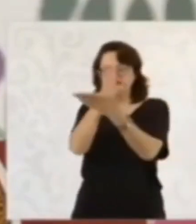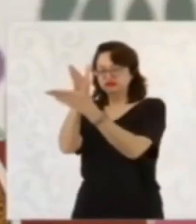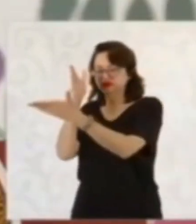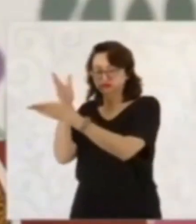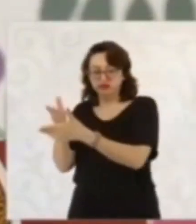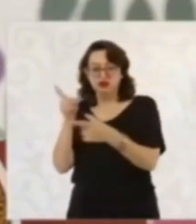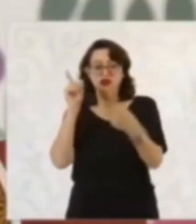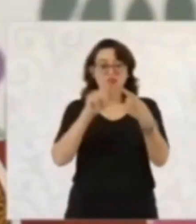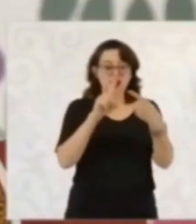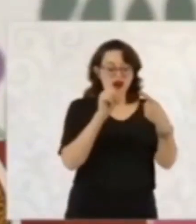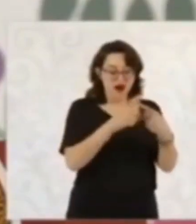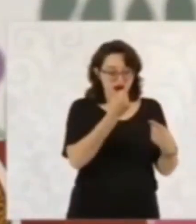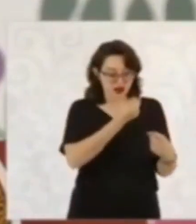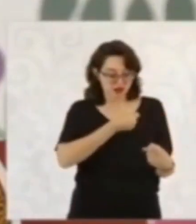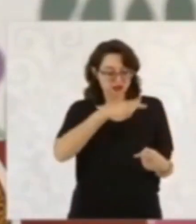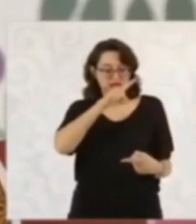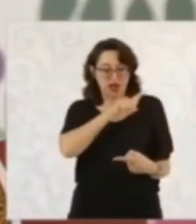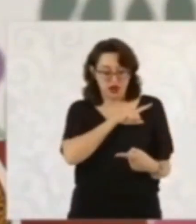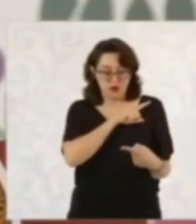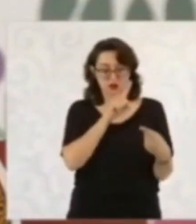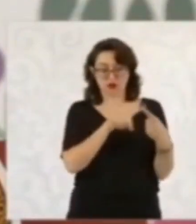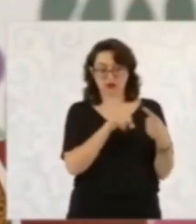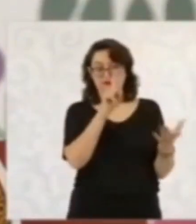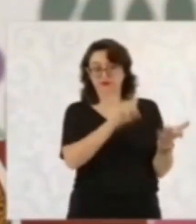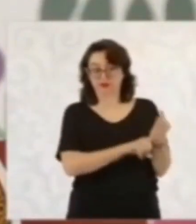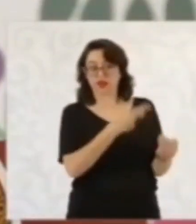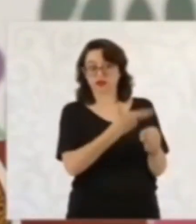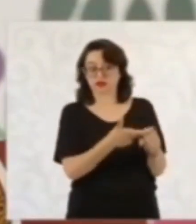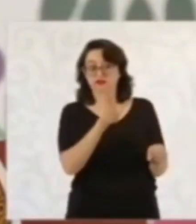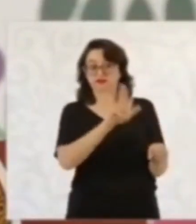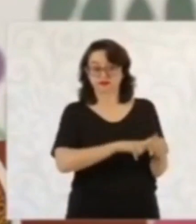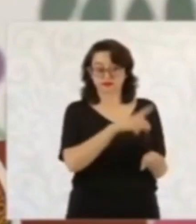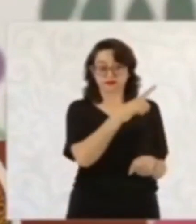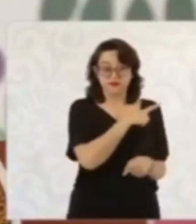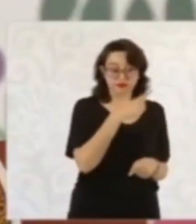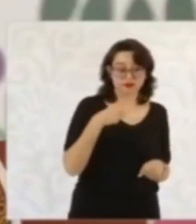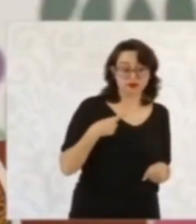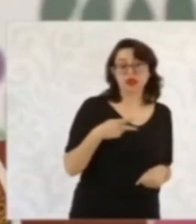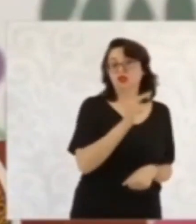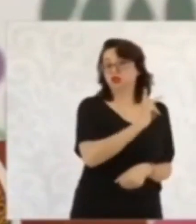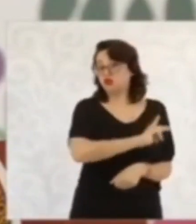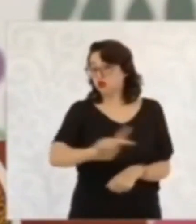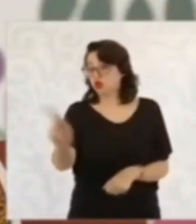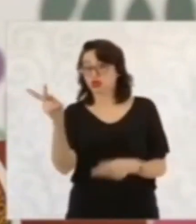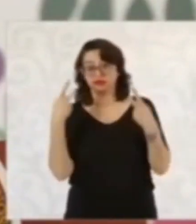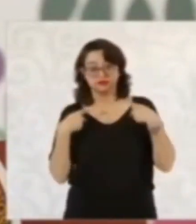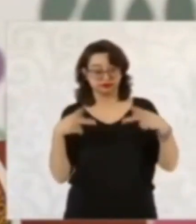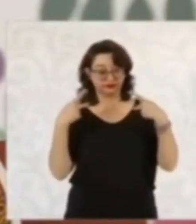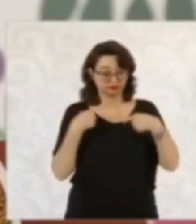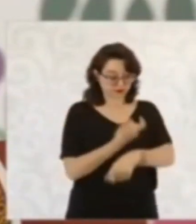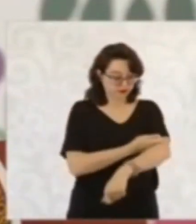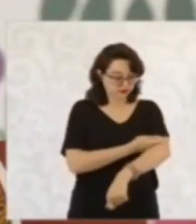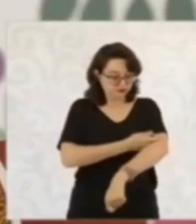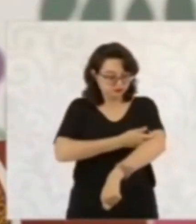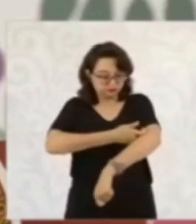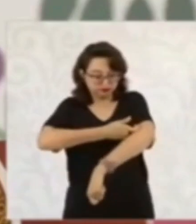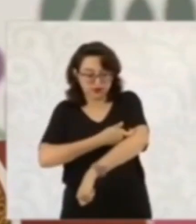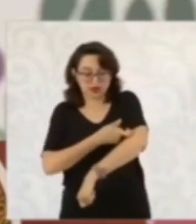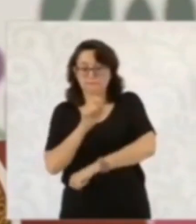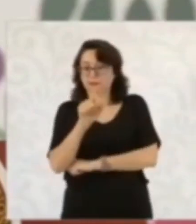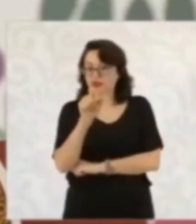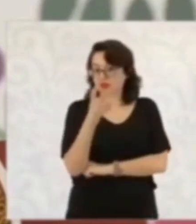se complete el hospital, que haya un centro toxicológico, que les hagan exámenes a toda la población, a todos, 24,000